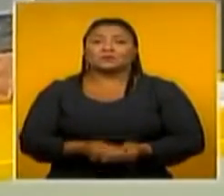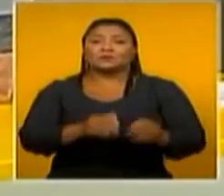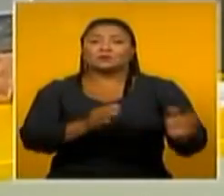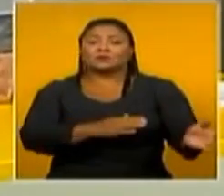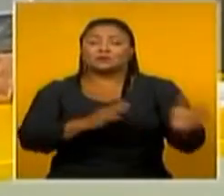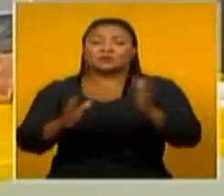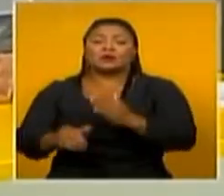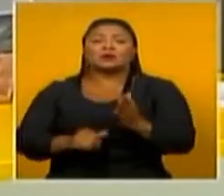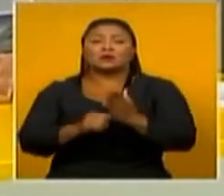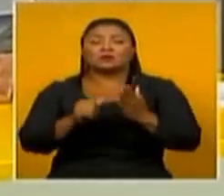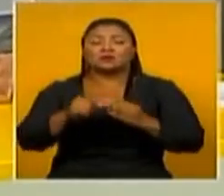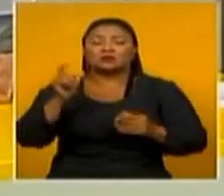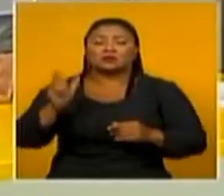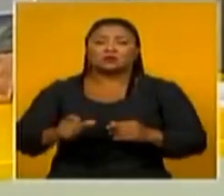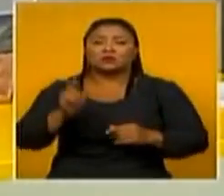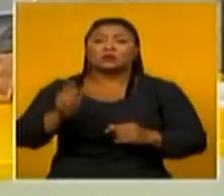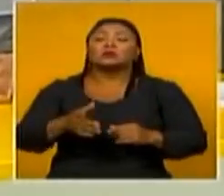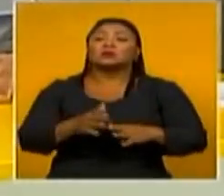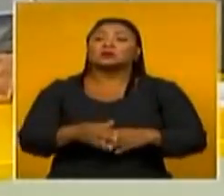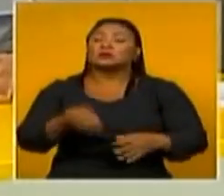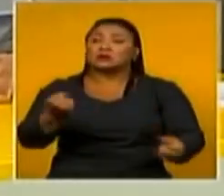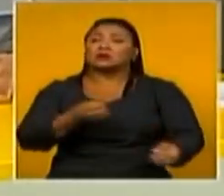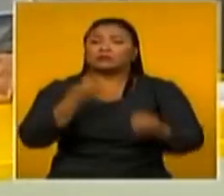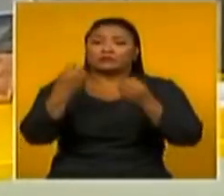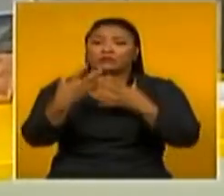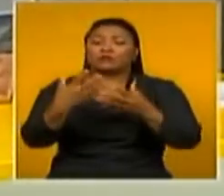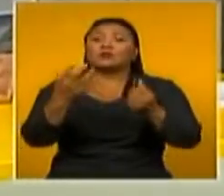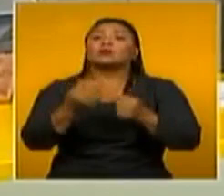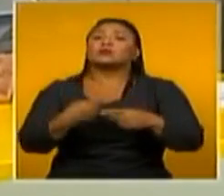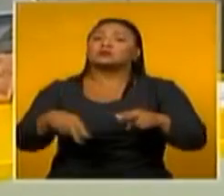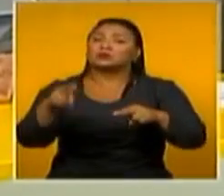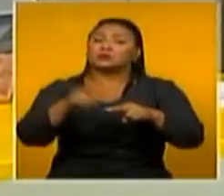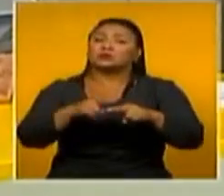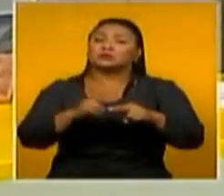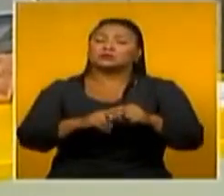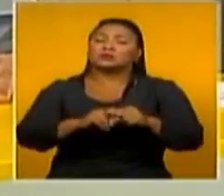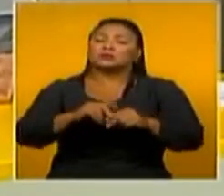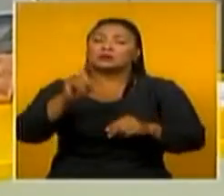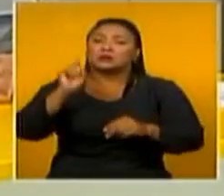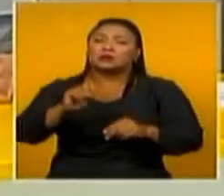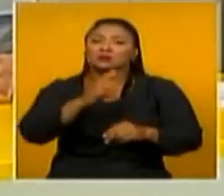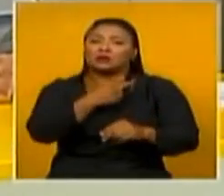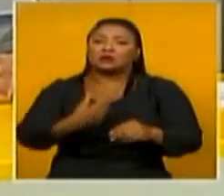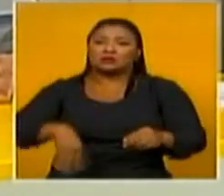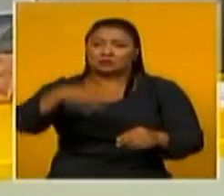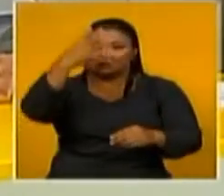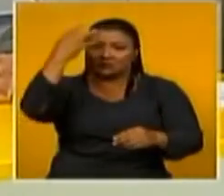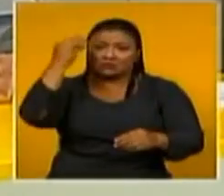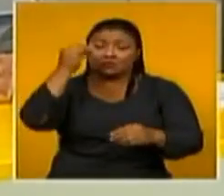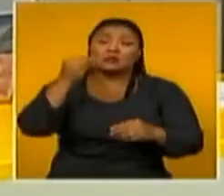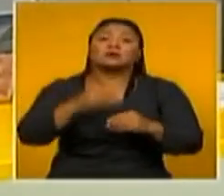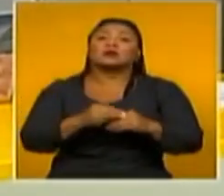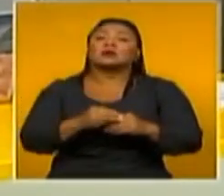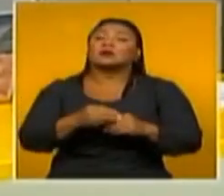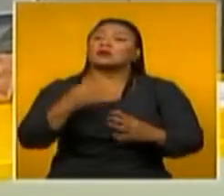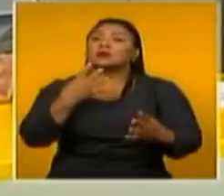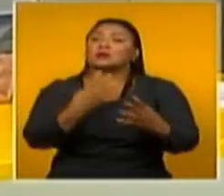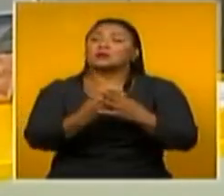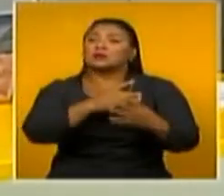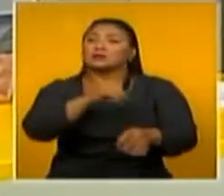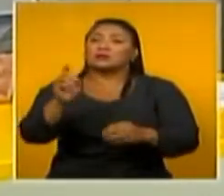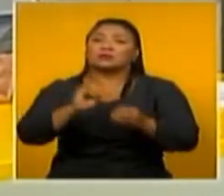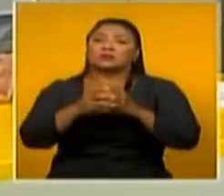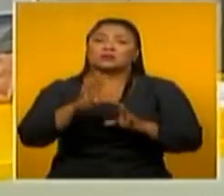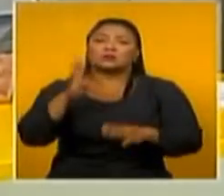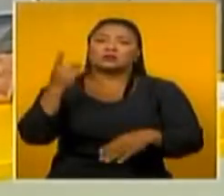La ministra de Justicia, Rosana Alvarado, se pronunció sobre la permanencia del ex vicepresidente Jorge Glass Espinel en la cárcel número 4